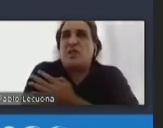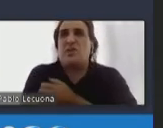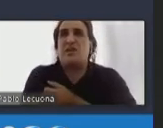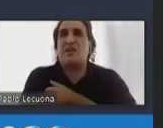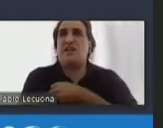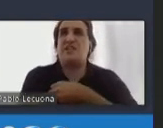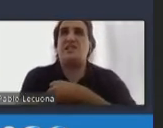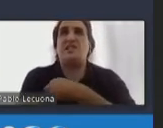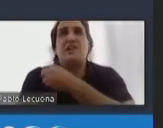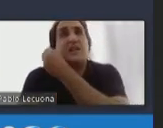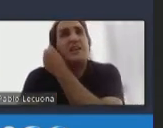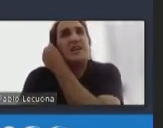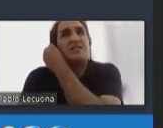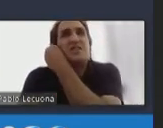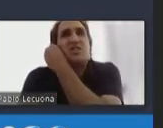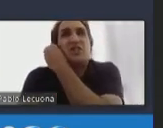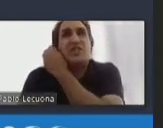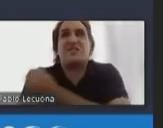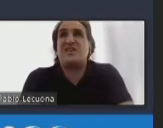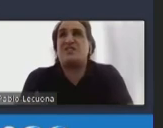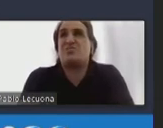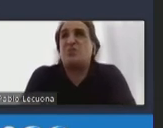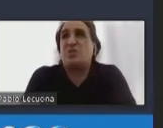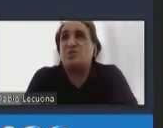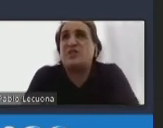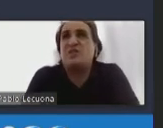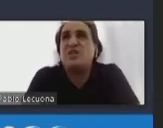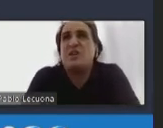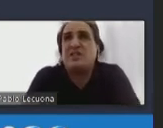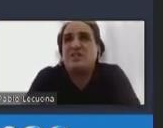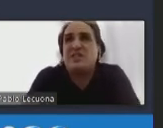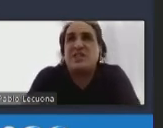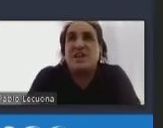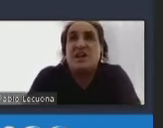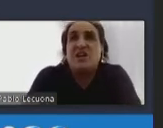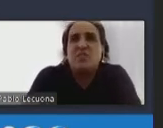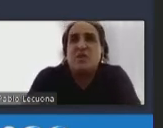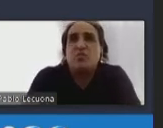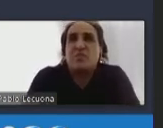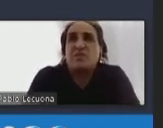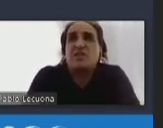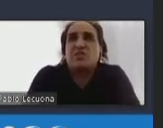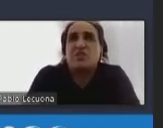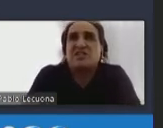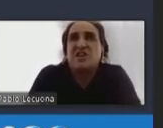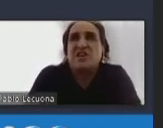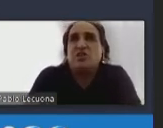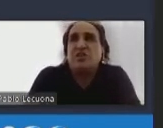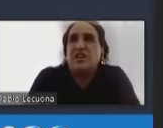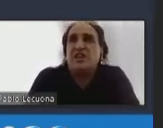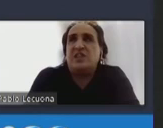o porque pueden leer el inglés, o el francés, o el portugués, o el idioma que sea, pero muchas personas